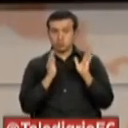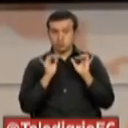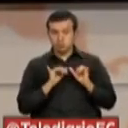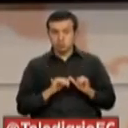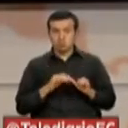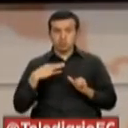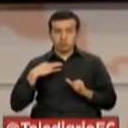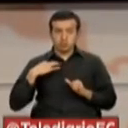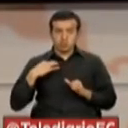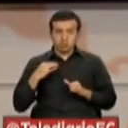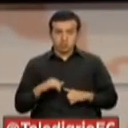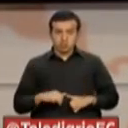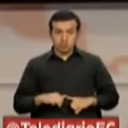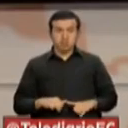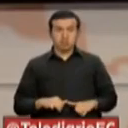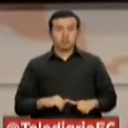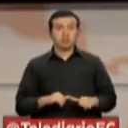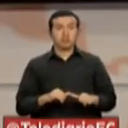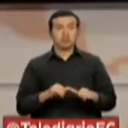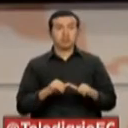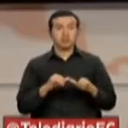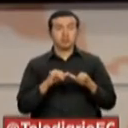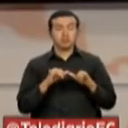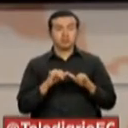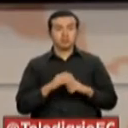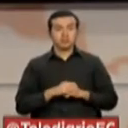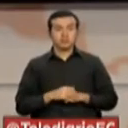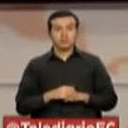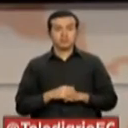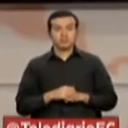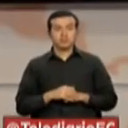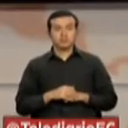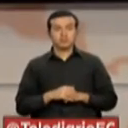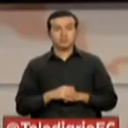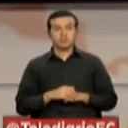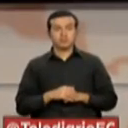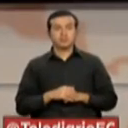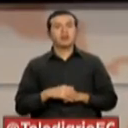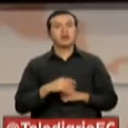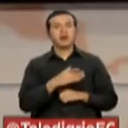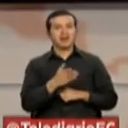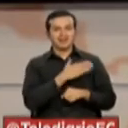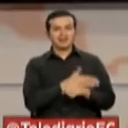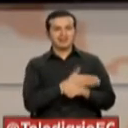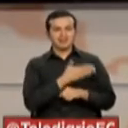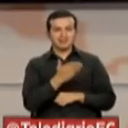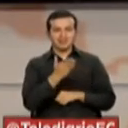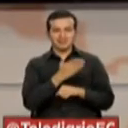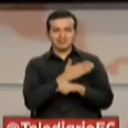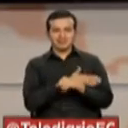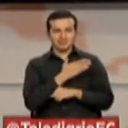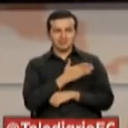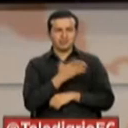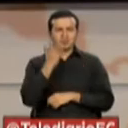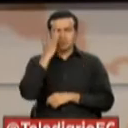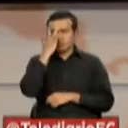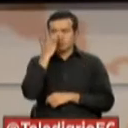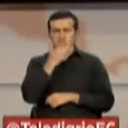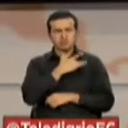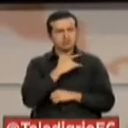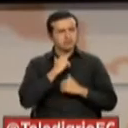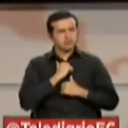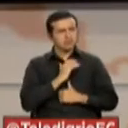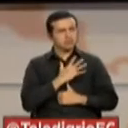hay voluntad, pues sí. Y además, terminando lo que me decía hace un momento, ¿por qué